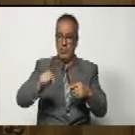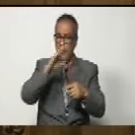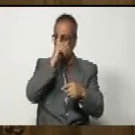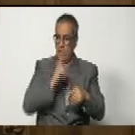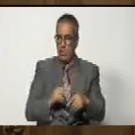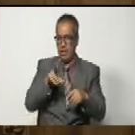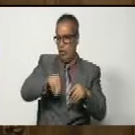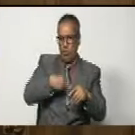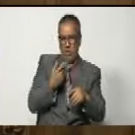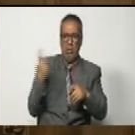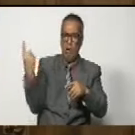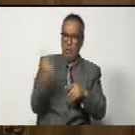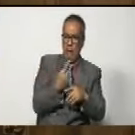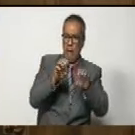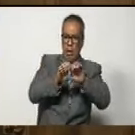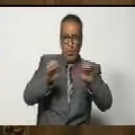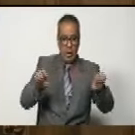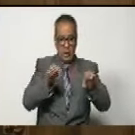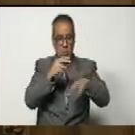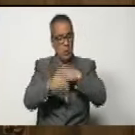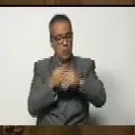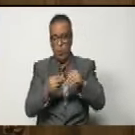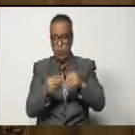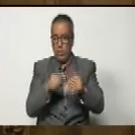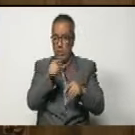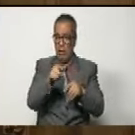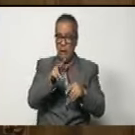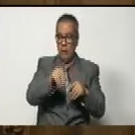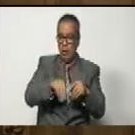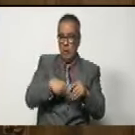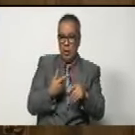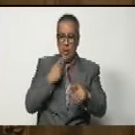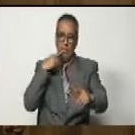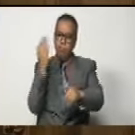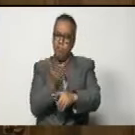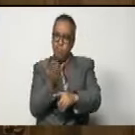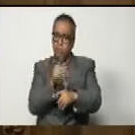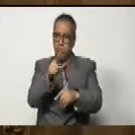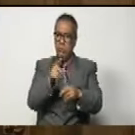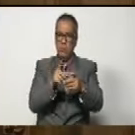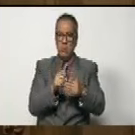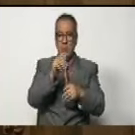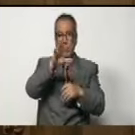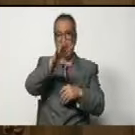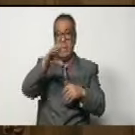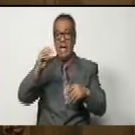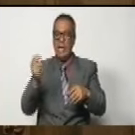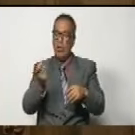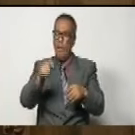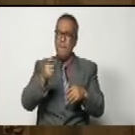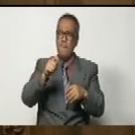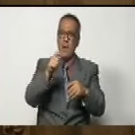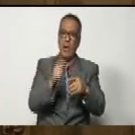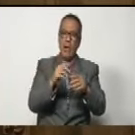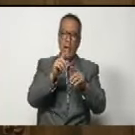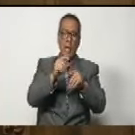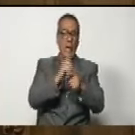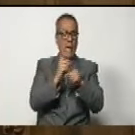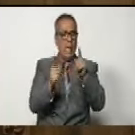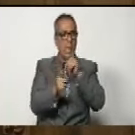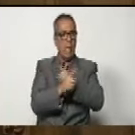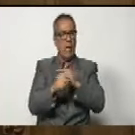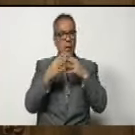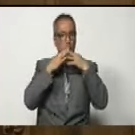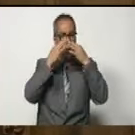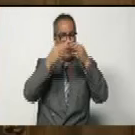con discapacidad al ingreso a la educación establecido en esta ley, será sancionado con multa de 500 veces el tipo de cambio oficial